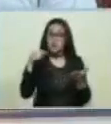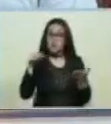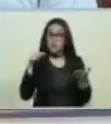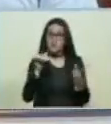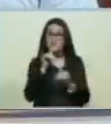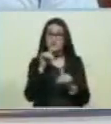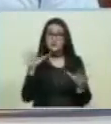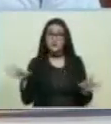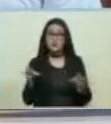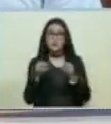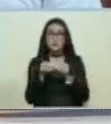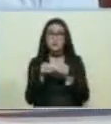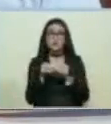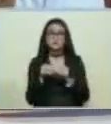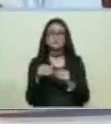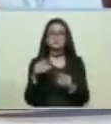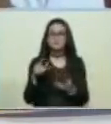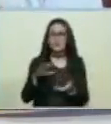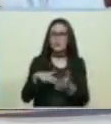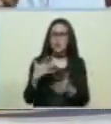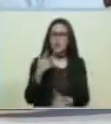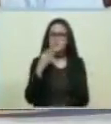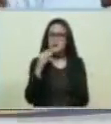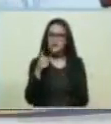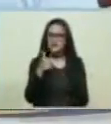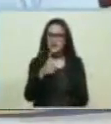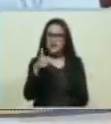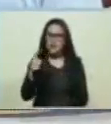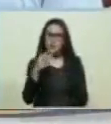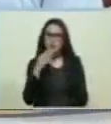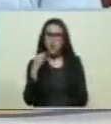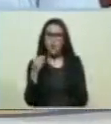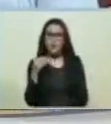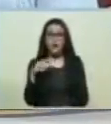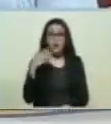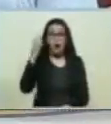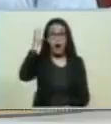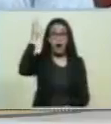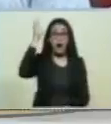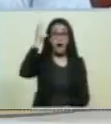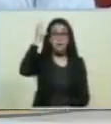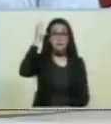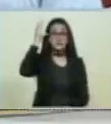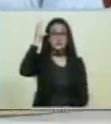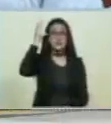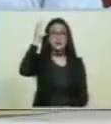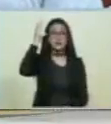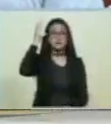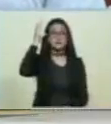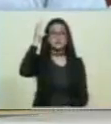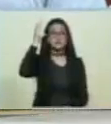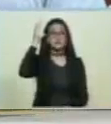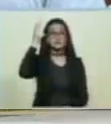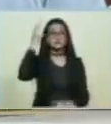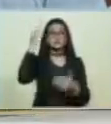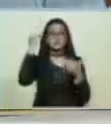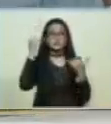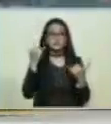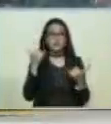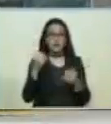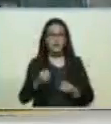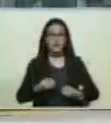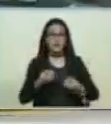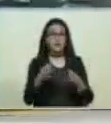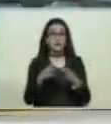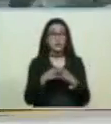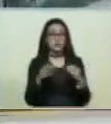allí determinamos las experiencias de nuestros jóvenes, la capacidad que tienen, y enseguida nosotros le estamos dando los